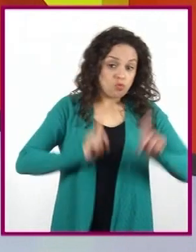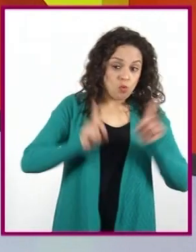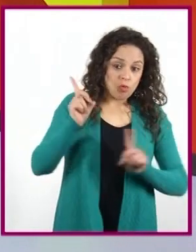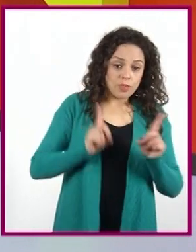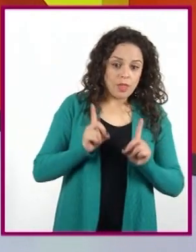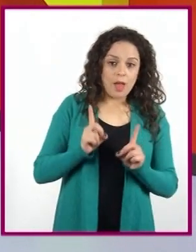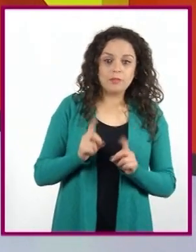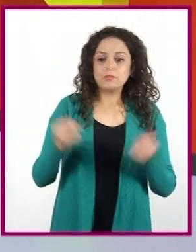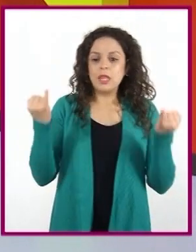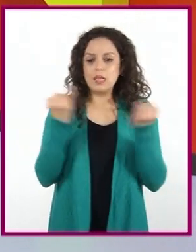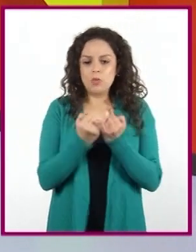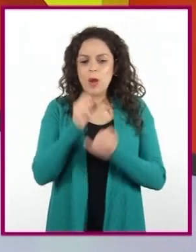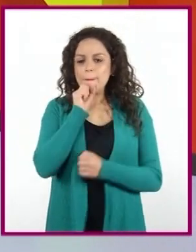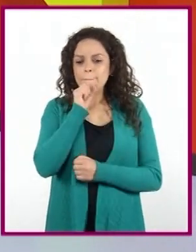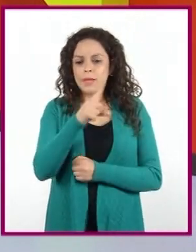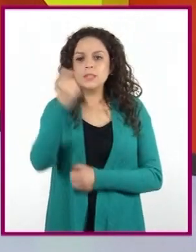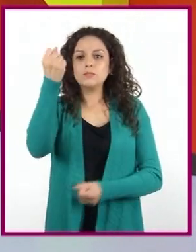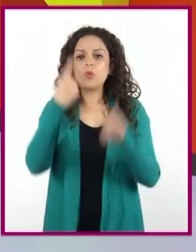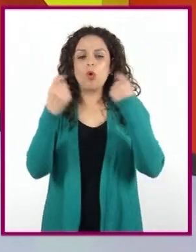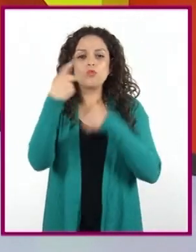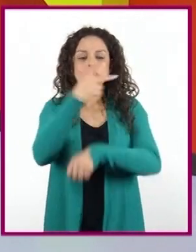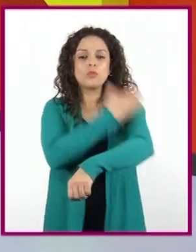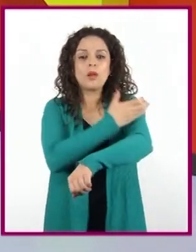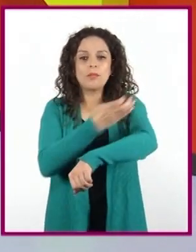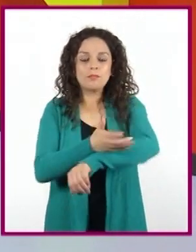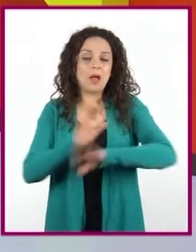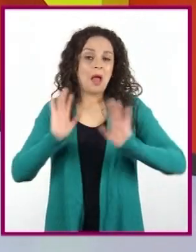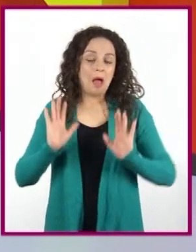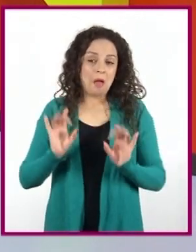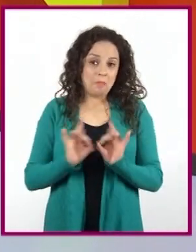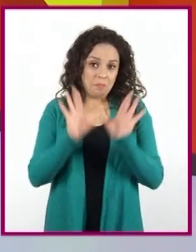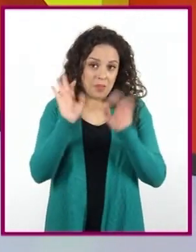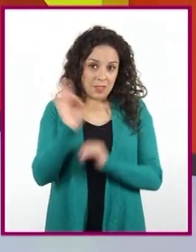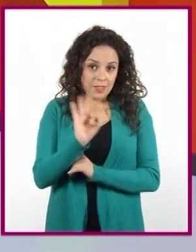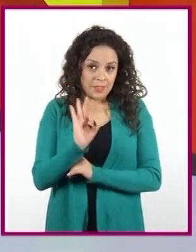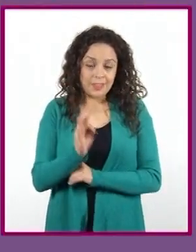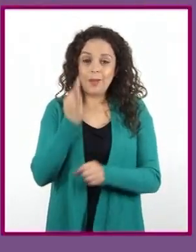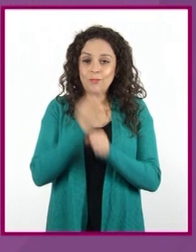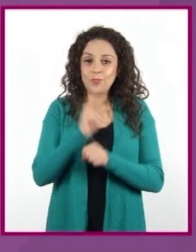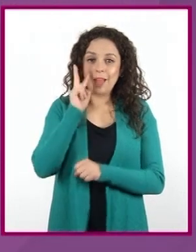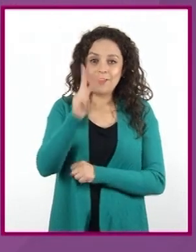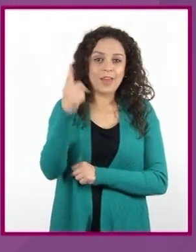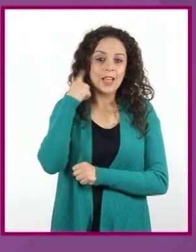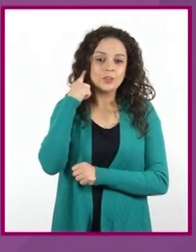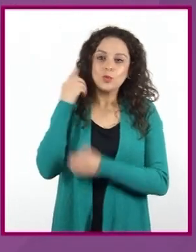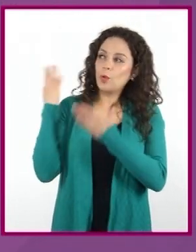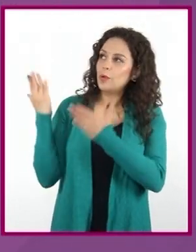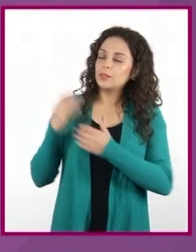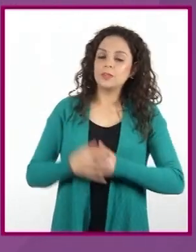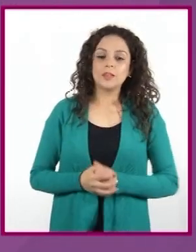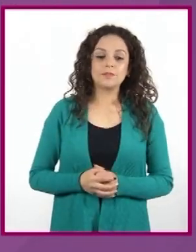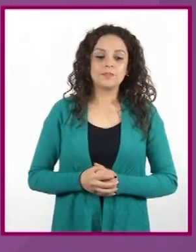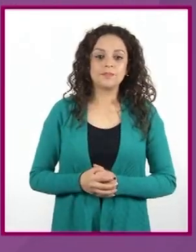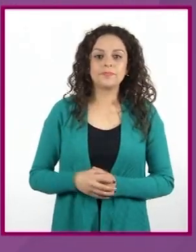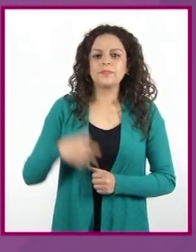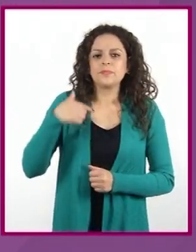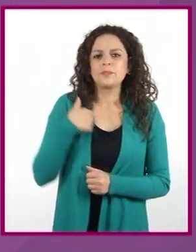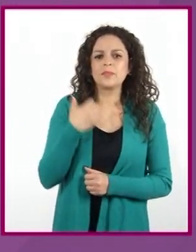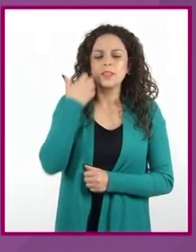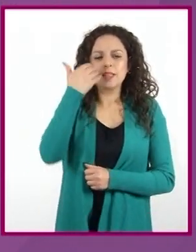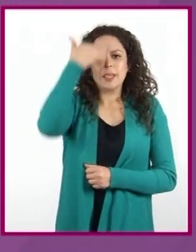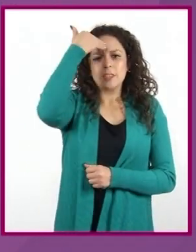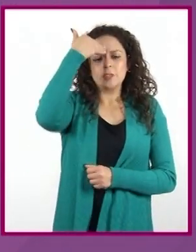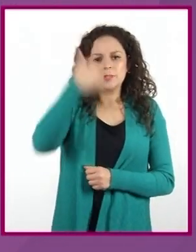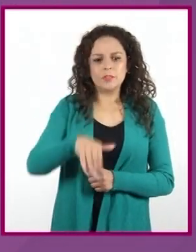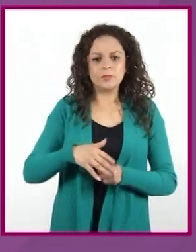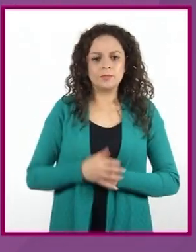las mismas que tienen algunos de sus compañeros. Así que vamos a escucharlos. Quisiera saber, ¿cuál